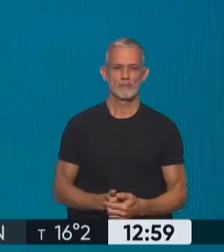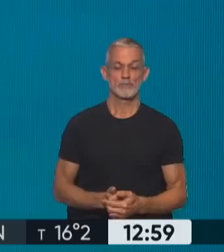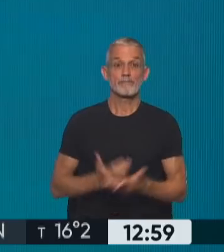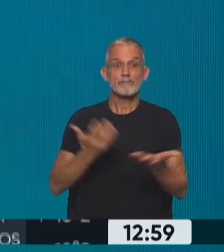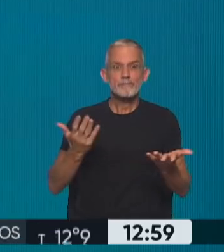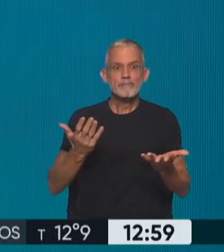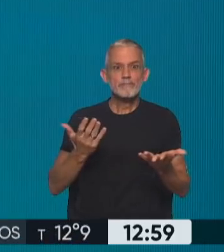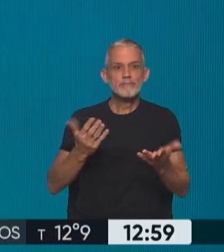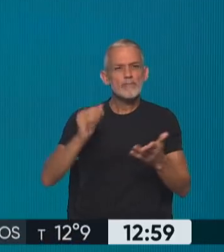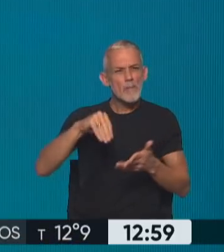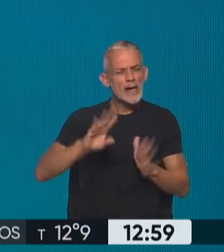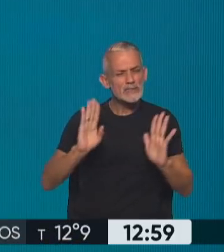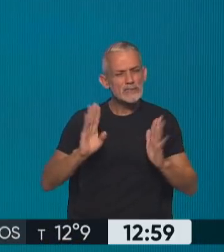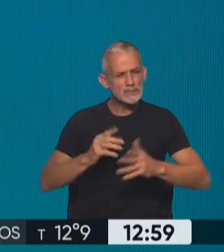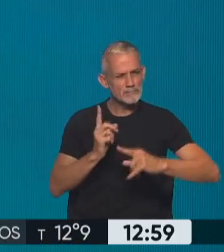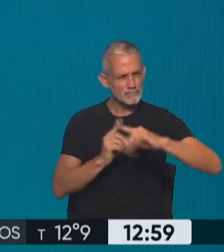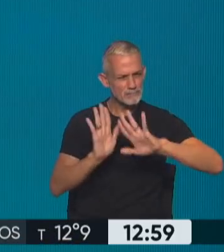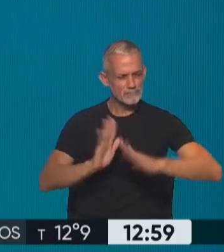Es